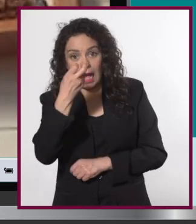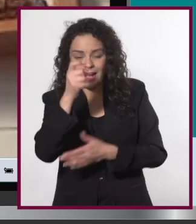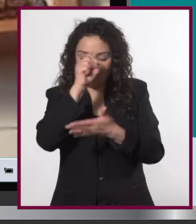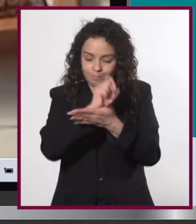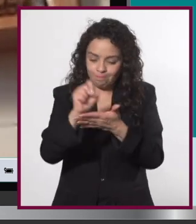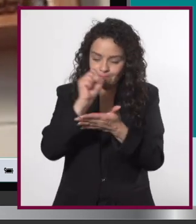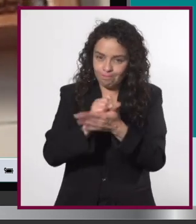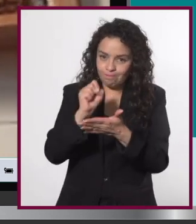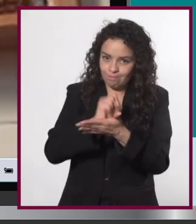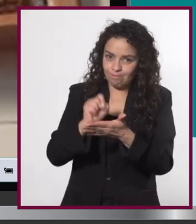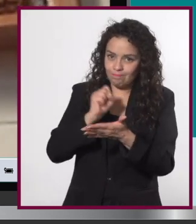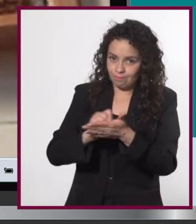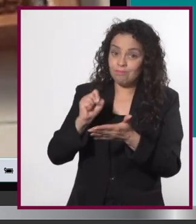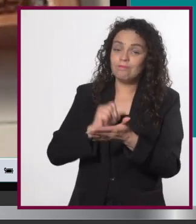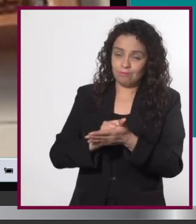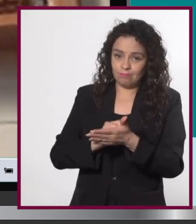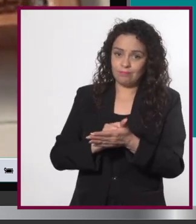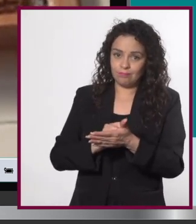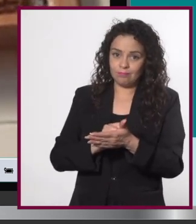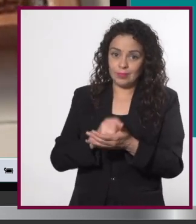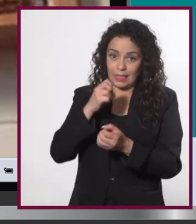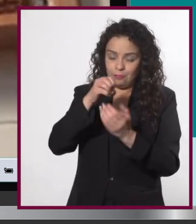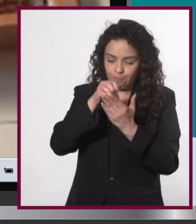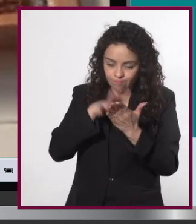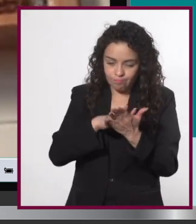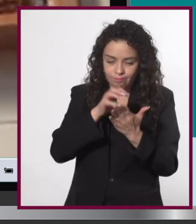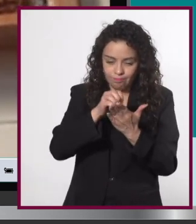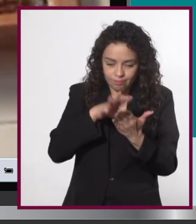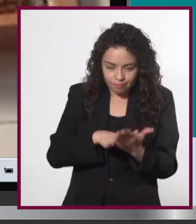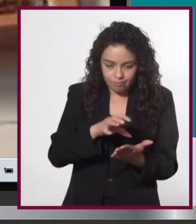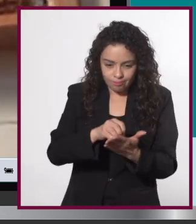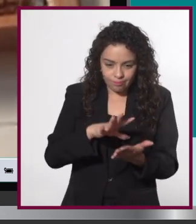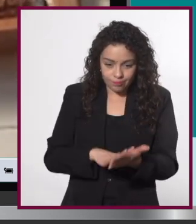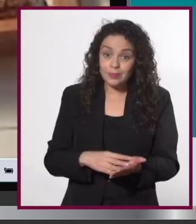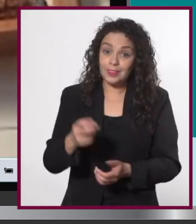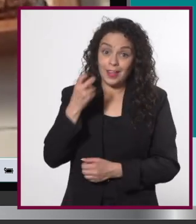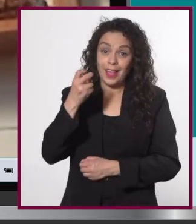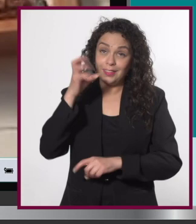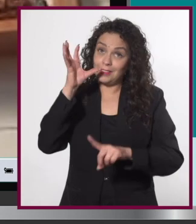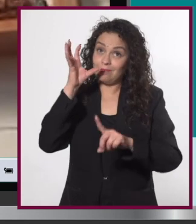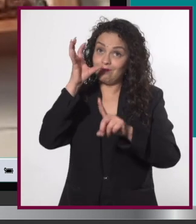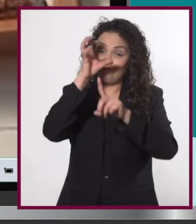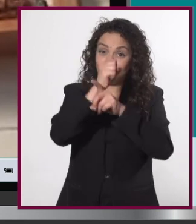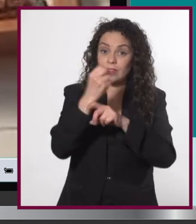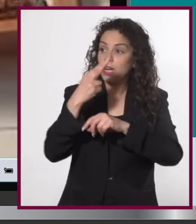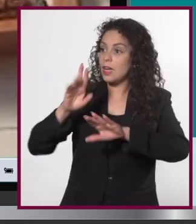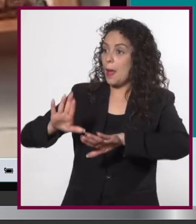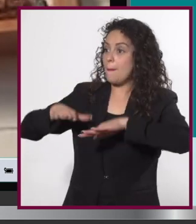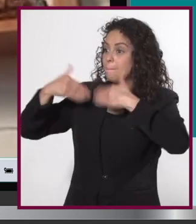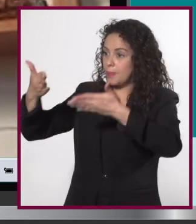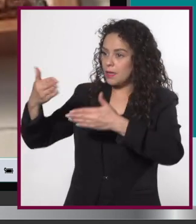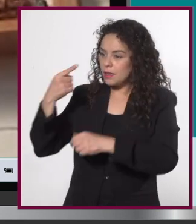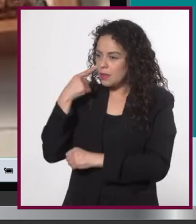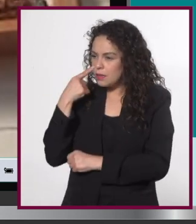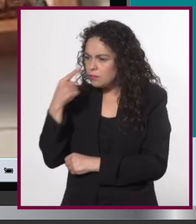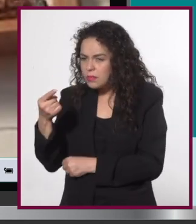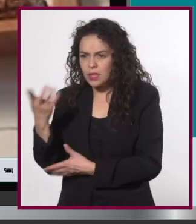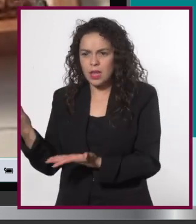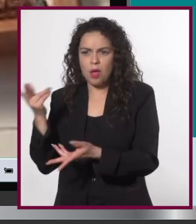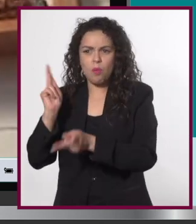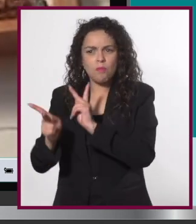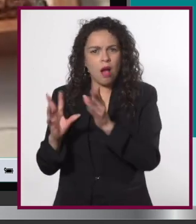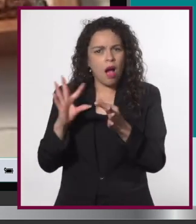anotaciones. Entonces ahí es cuando uno tiene ese reto, ¿no? De llegar y acercarse y hablar